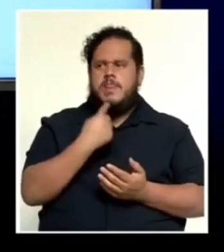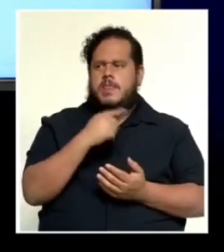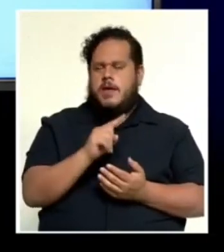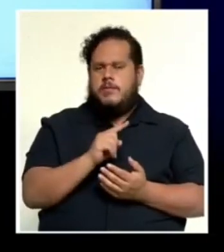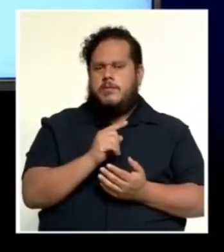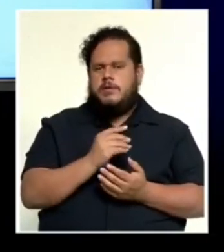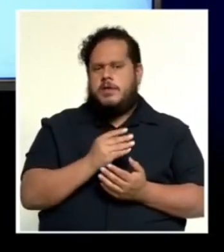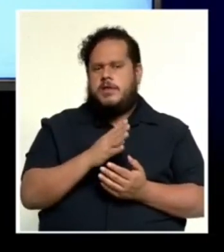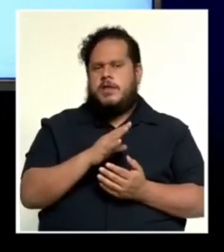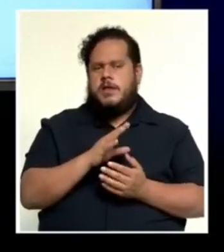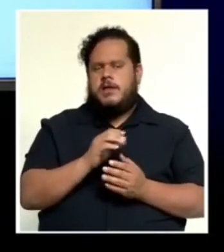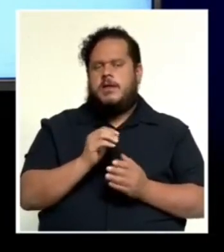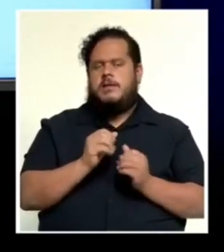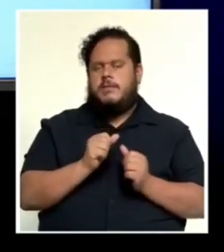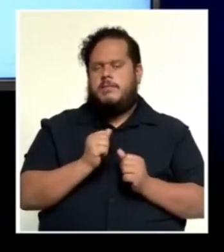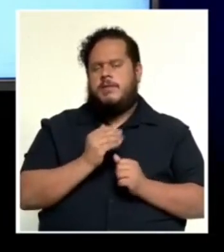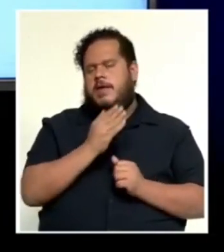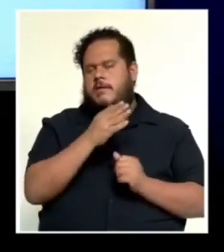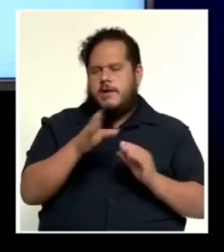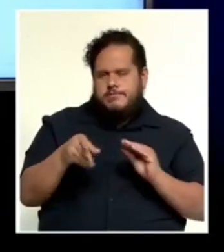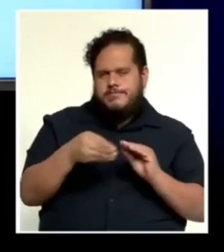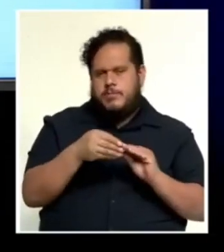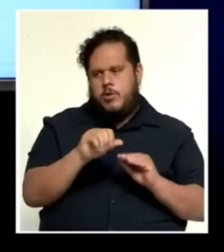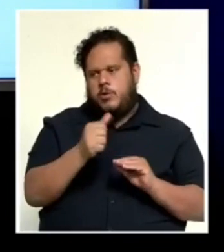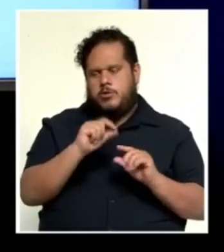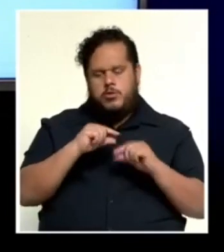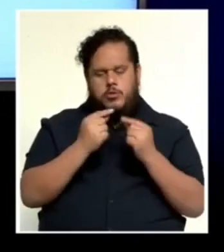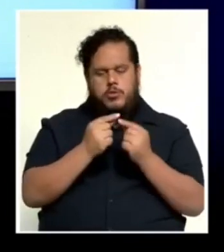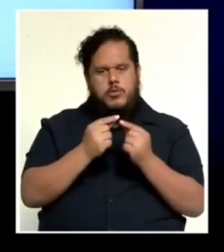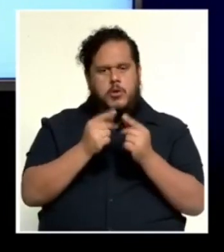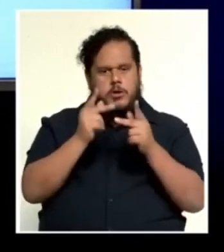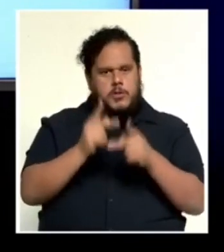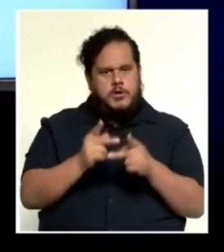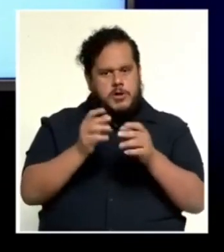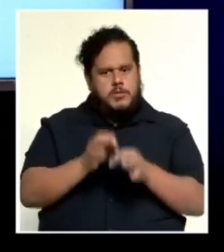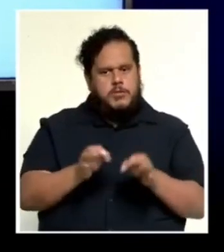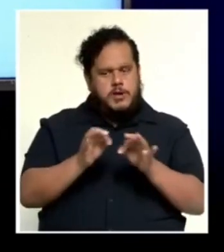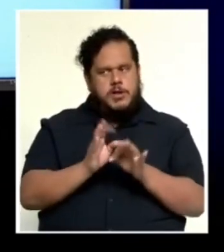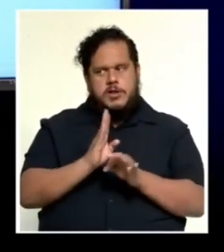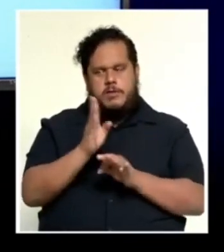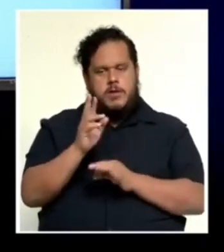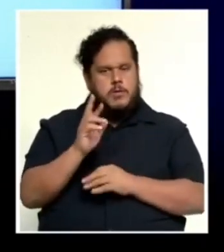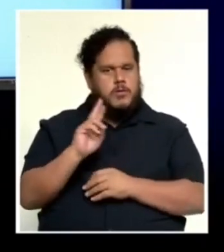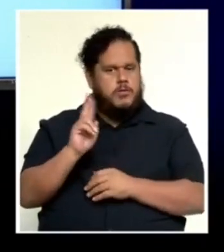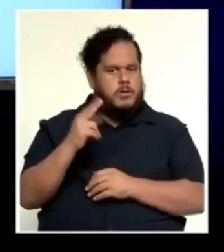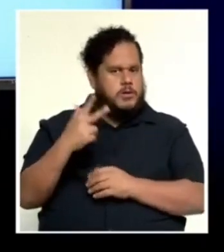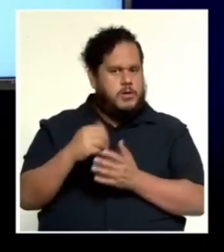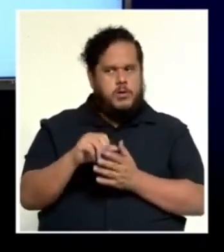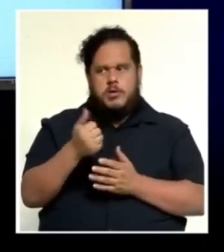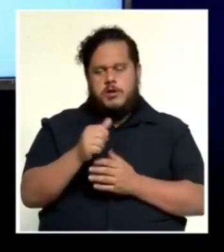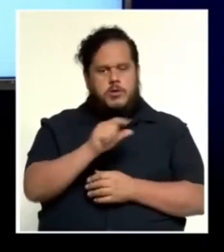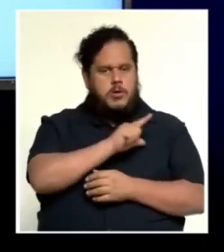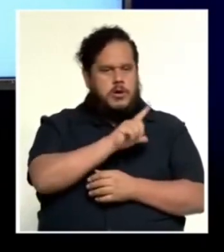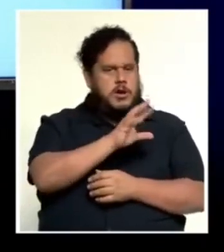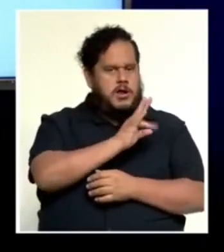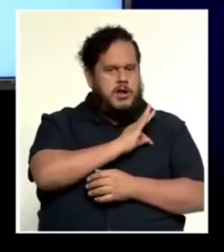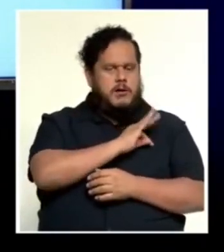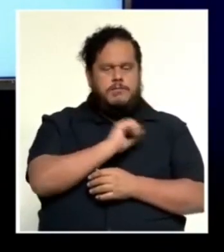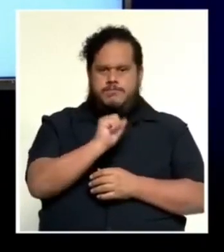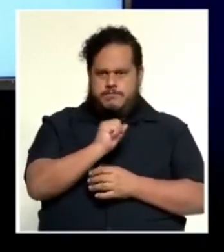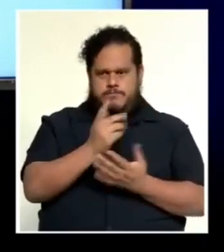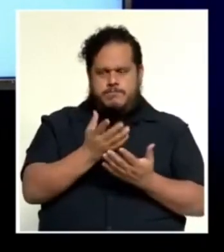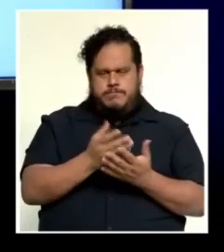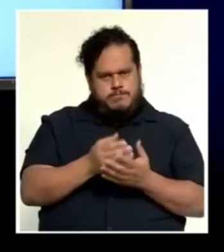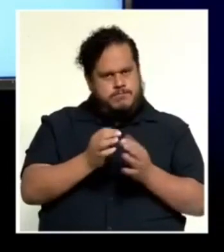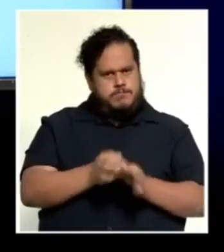van adhiriendo. Aquí otro grupo de personas importantes se van con don Rodrigo Chávez, un grupo importante se va con doña Linet Saborío, etc. O sea,